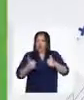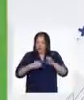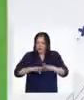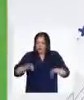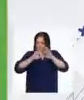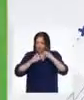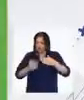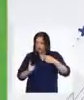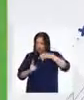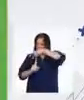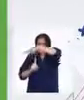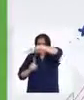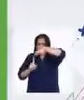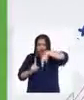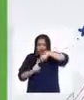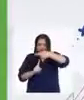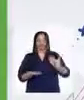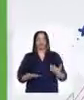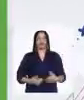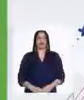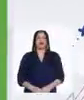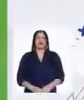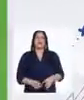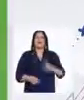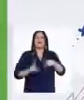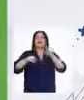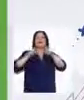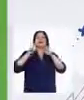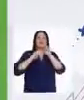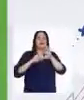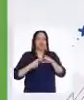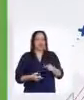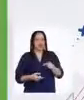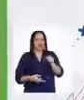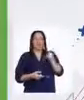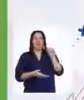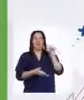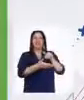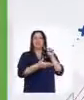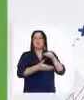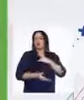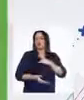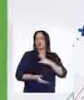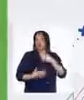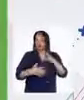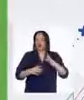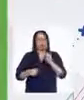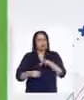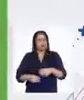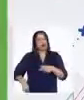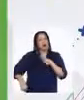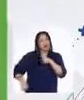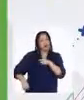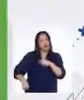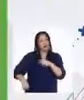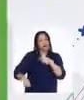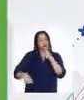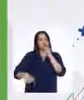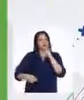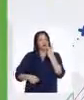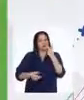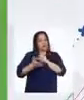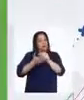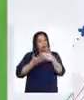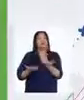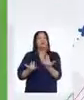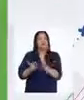Hay comentarios como, oye, fulanito ya está estudiando otra carrera, menganito ya ingresó a la universidad, faltan 2 meses para